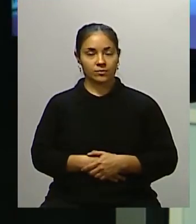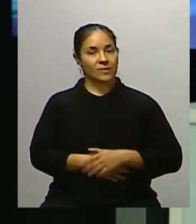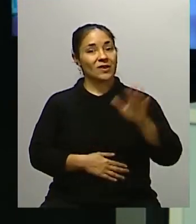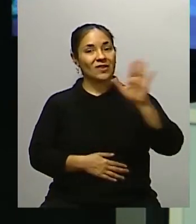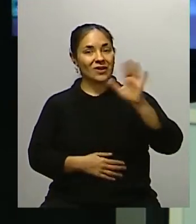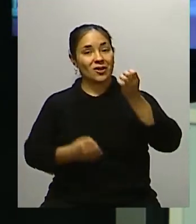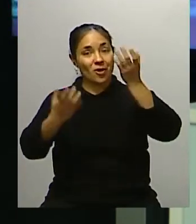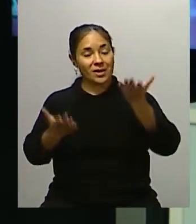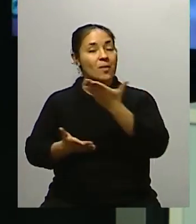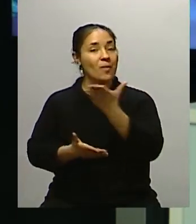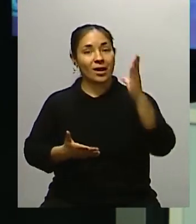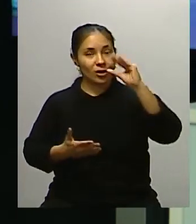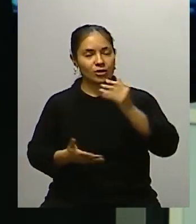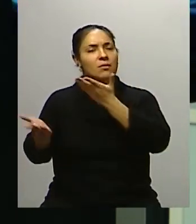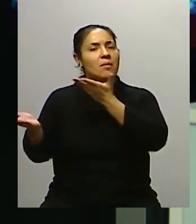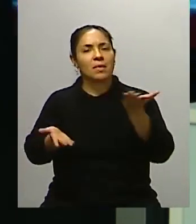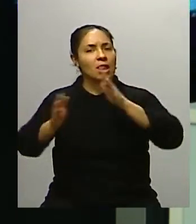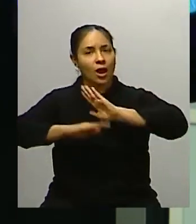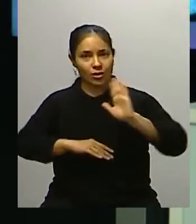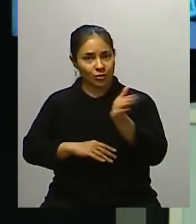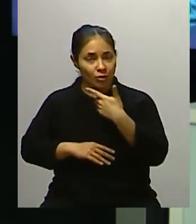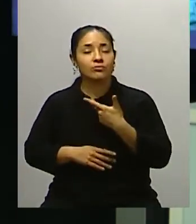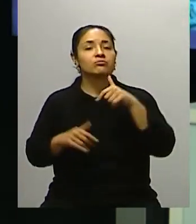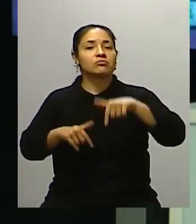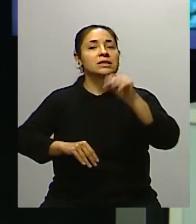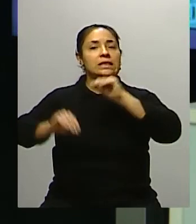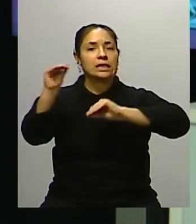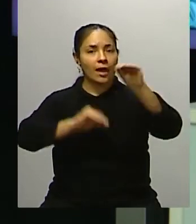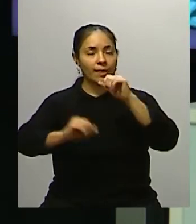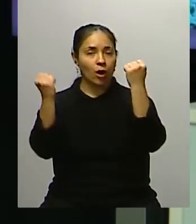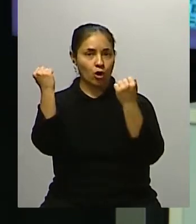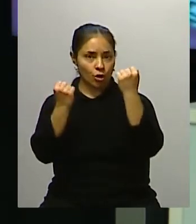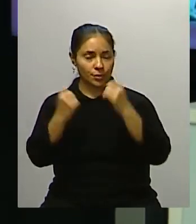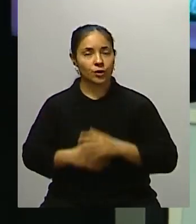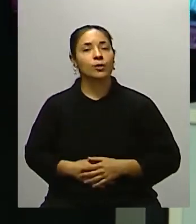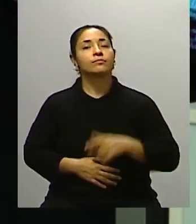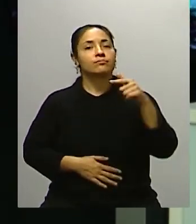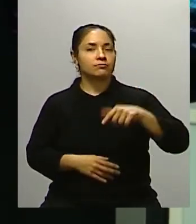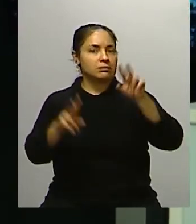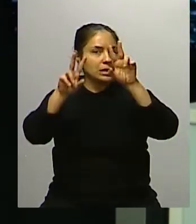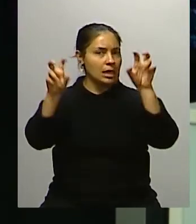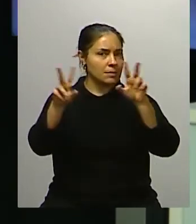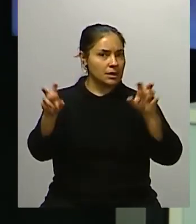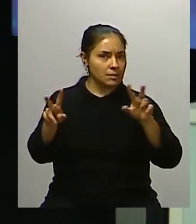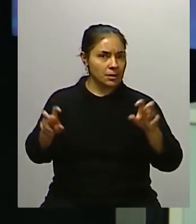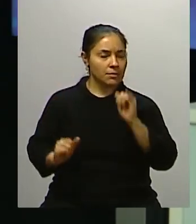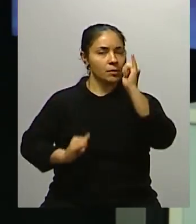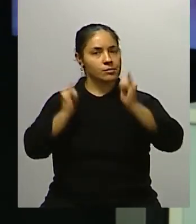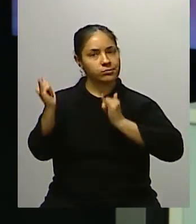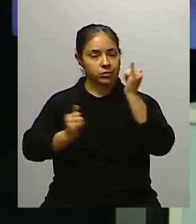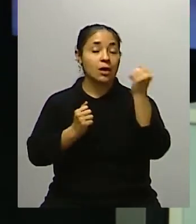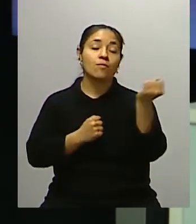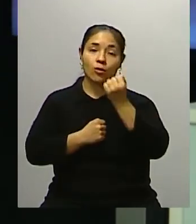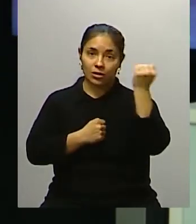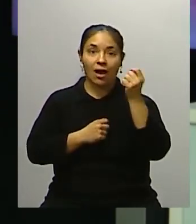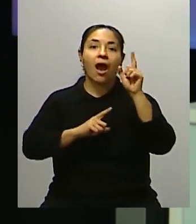Hola, ¿qué tal? Muy buenas noches. Bienvenidas, bienvenidos a esta nueva edición de Chat Económico. Venimos desarrollando distintos temas importantes y algunos dolorosos